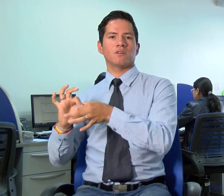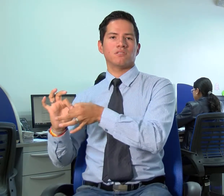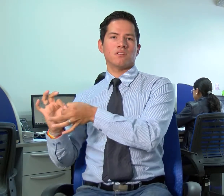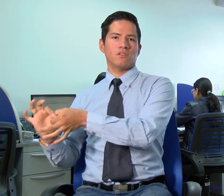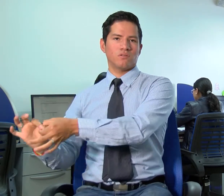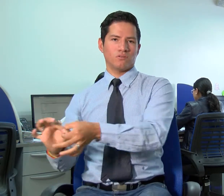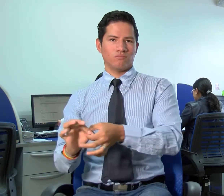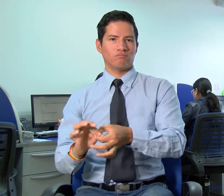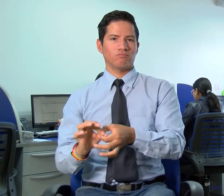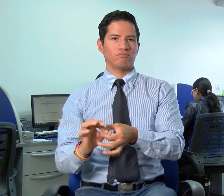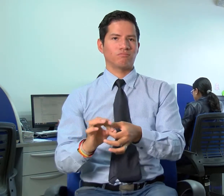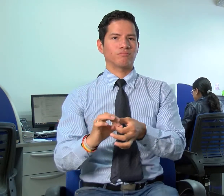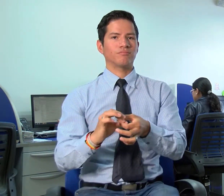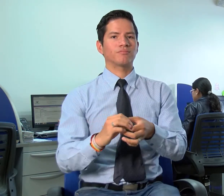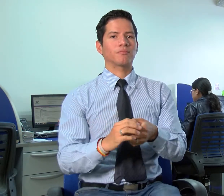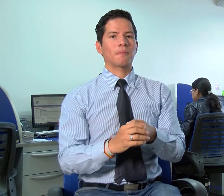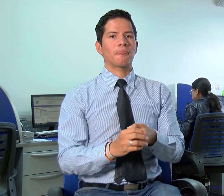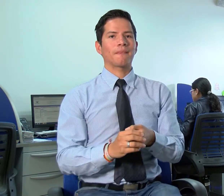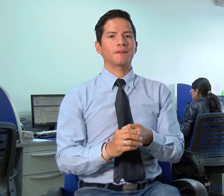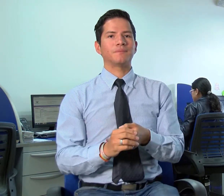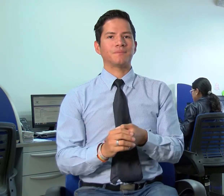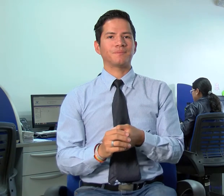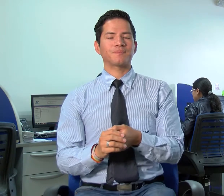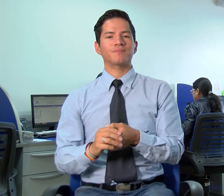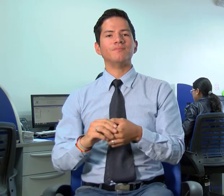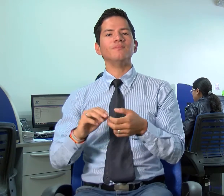Y a su vez enviársela a mis compañeros.